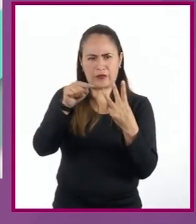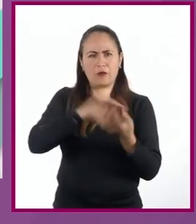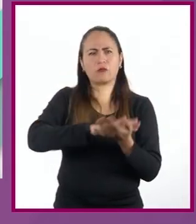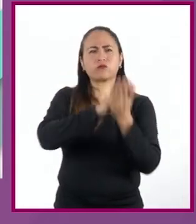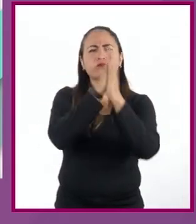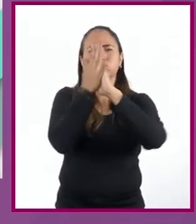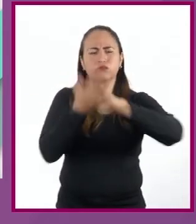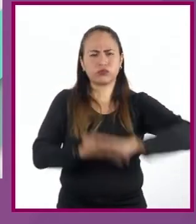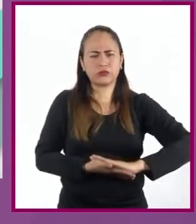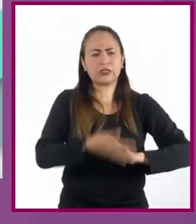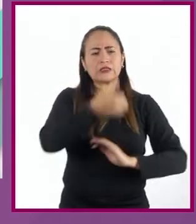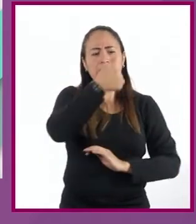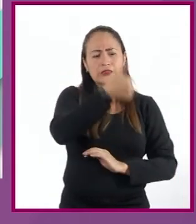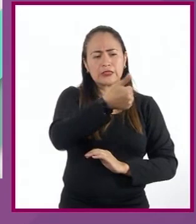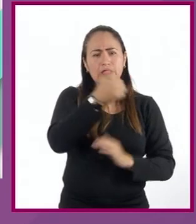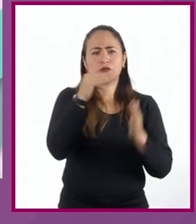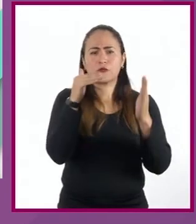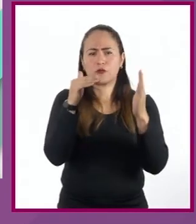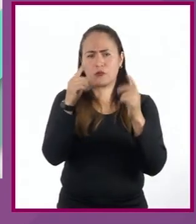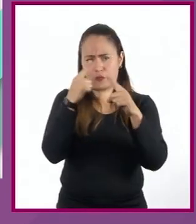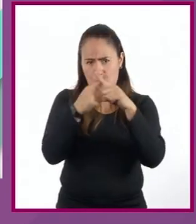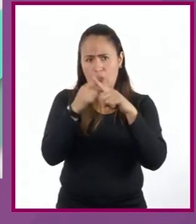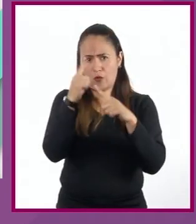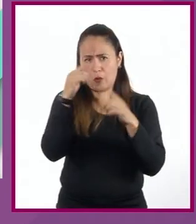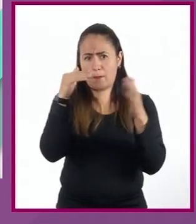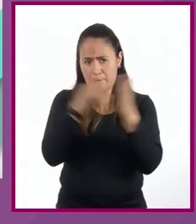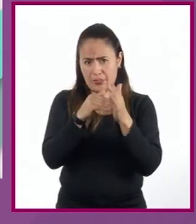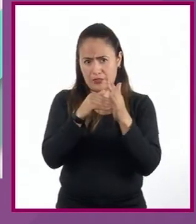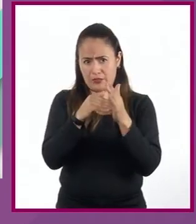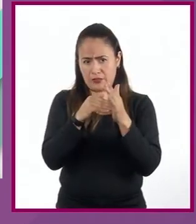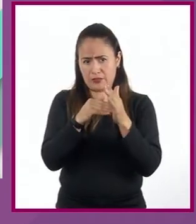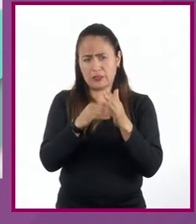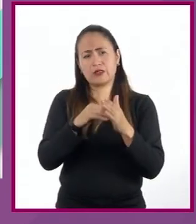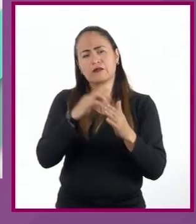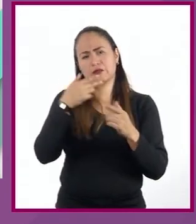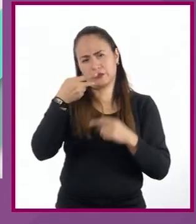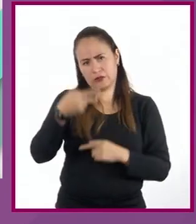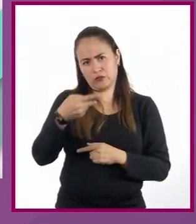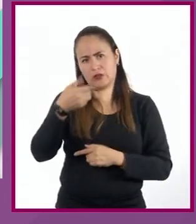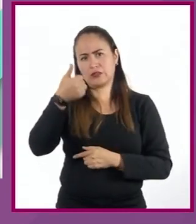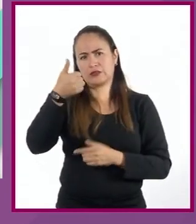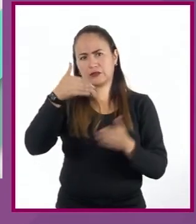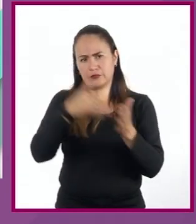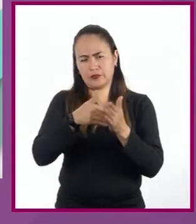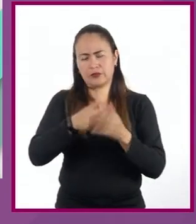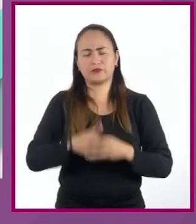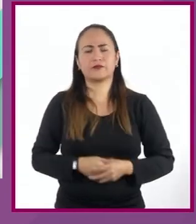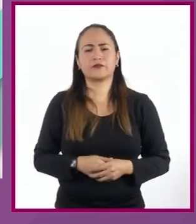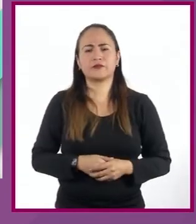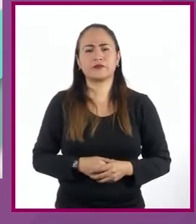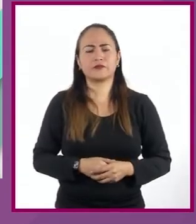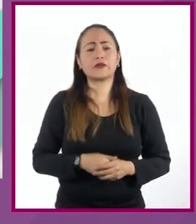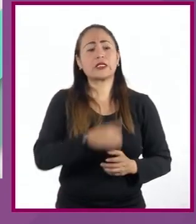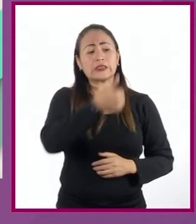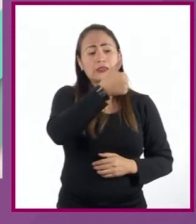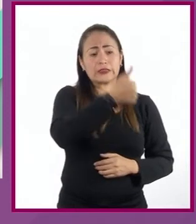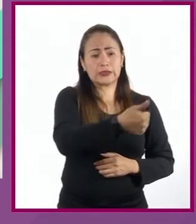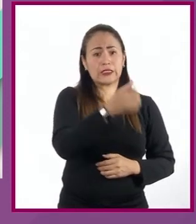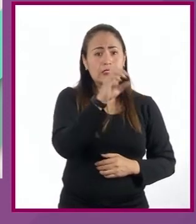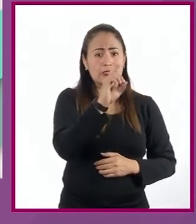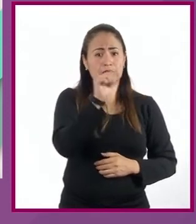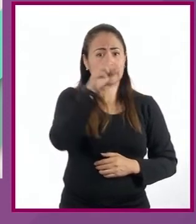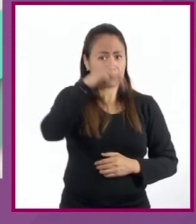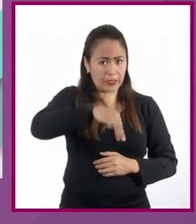multiplicamos 6 por 1000, cuyo producto es 6000. Entonces, 6 decámetros